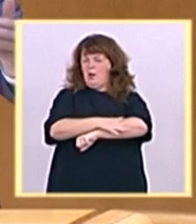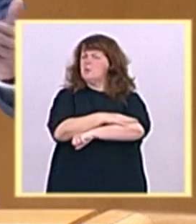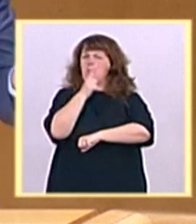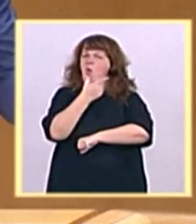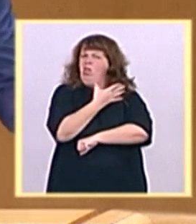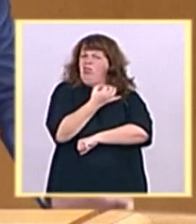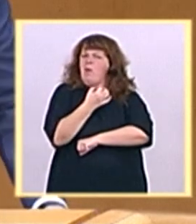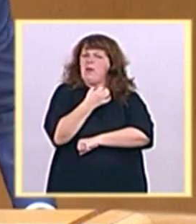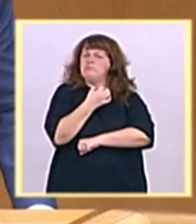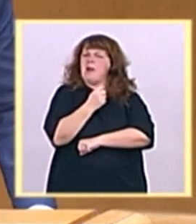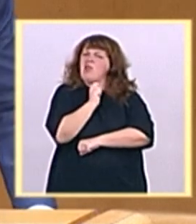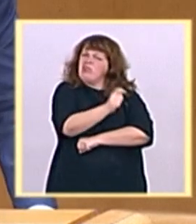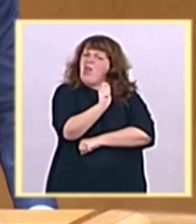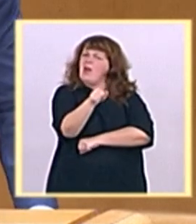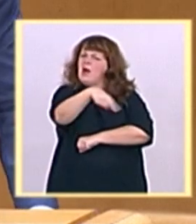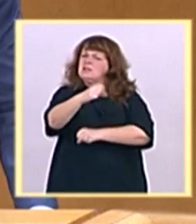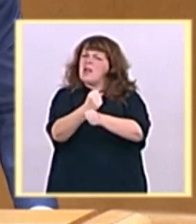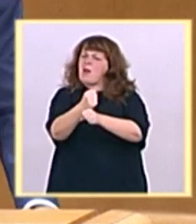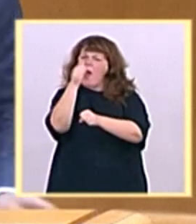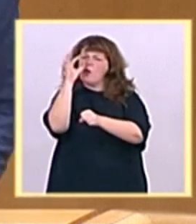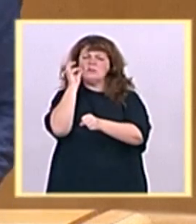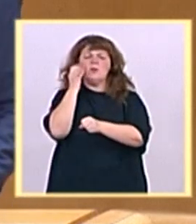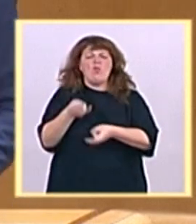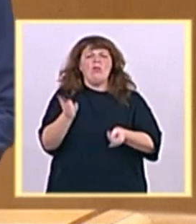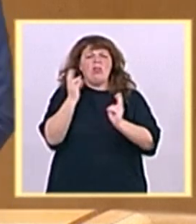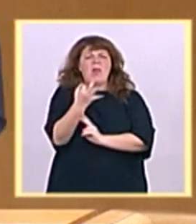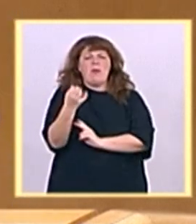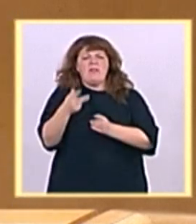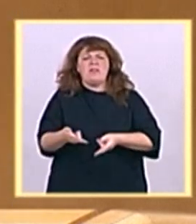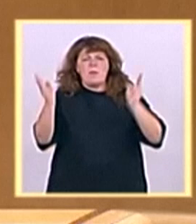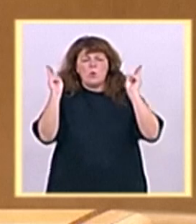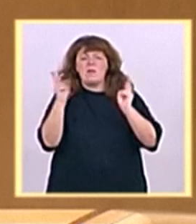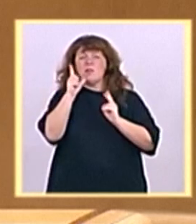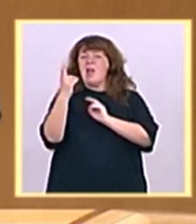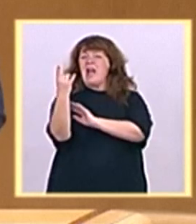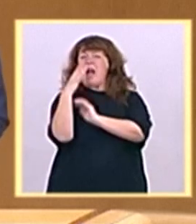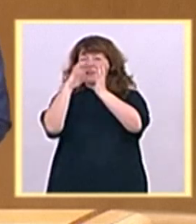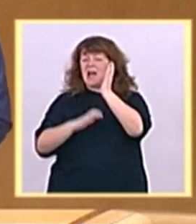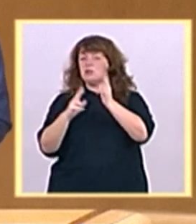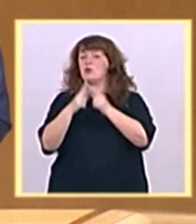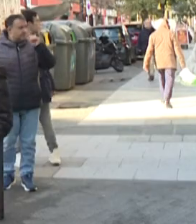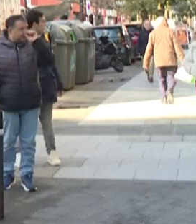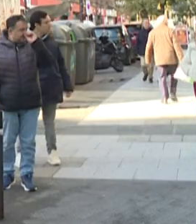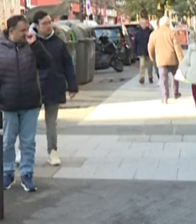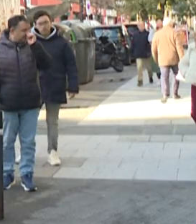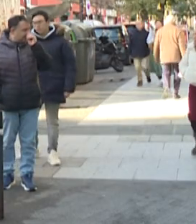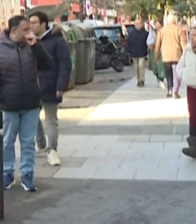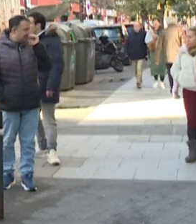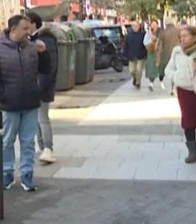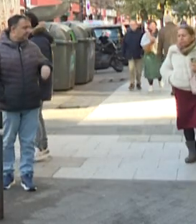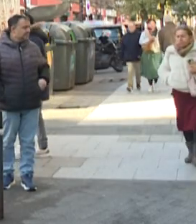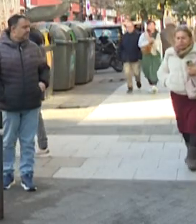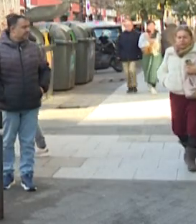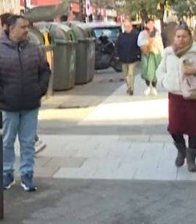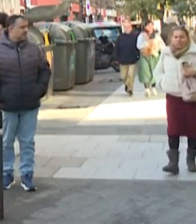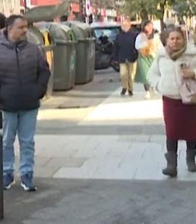situarlo, como nos dice la Carta Social Europea, el salario mínimo en el 60% del salario medio español. De acuerdo